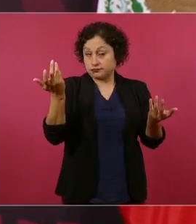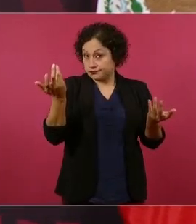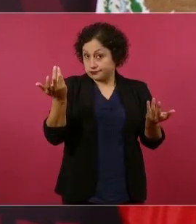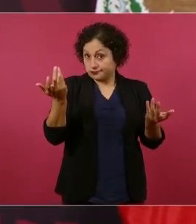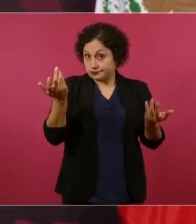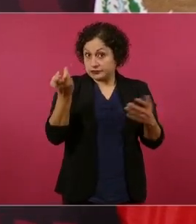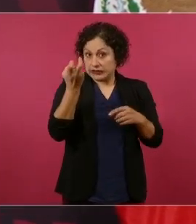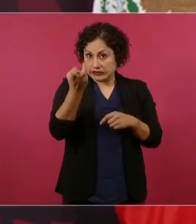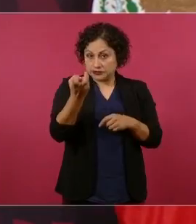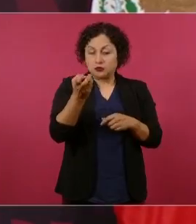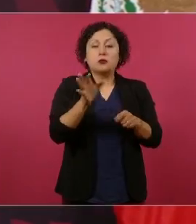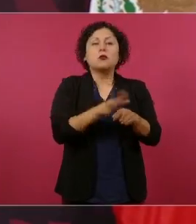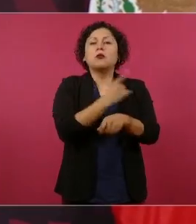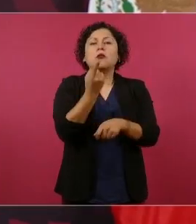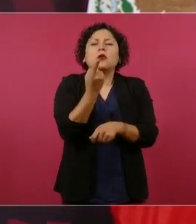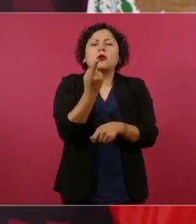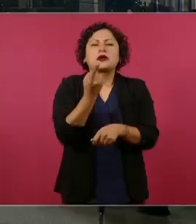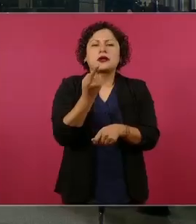energía. Sí,